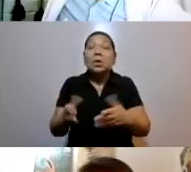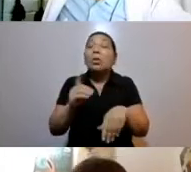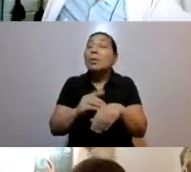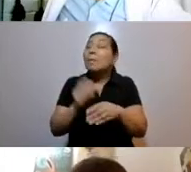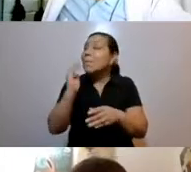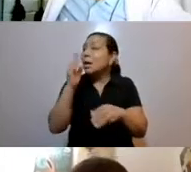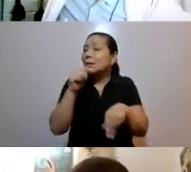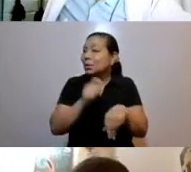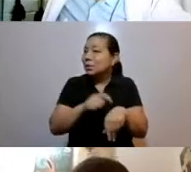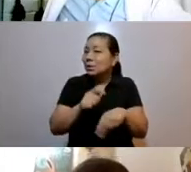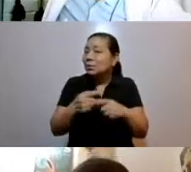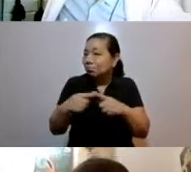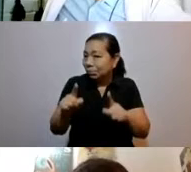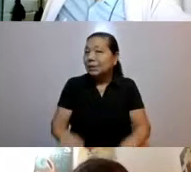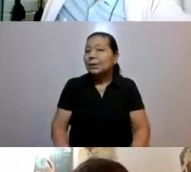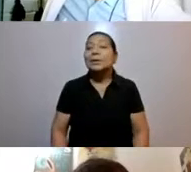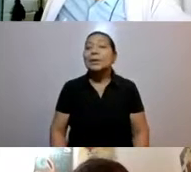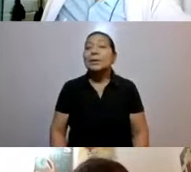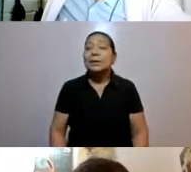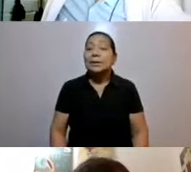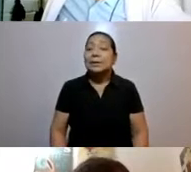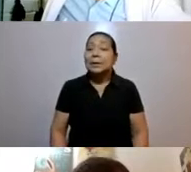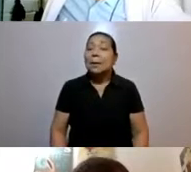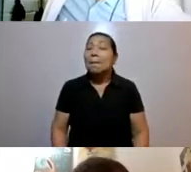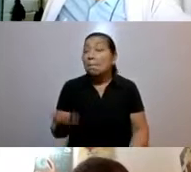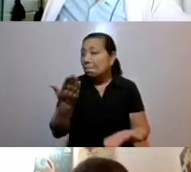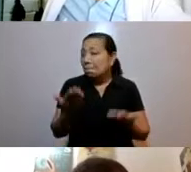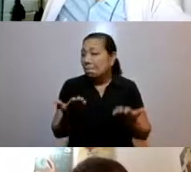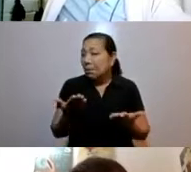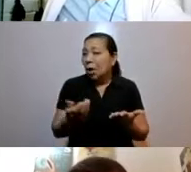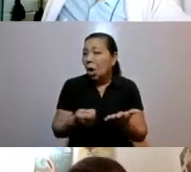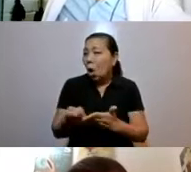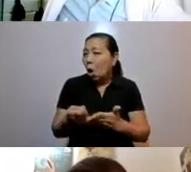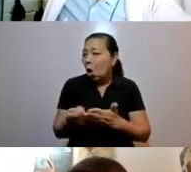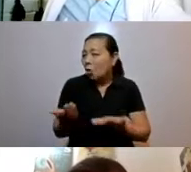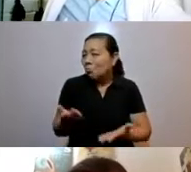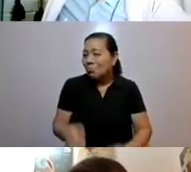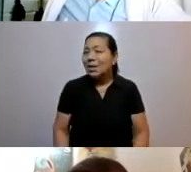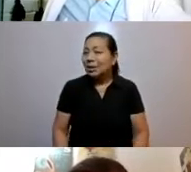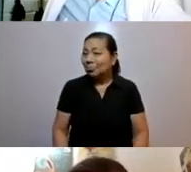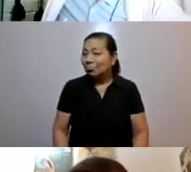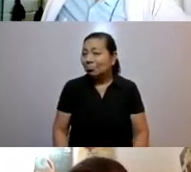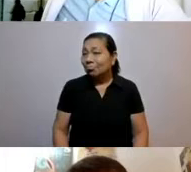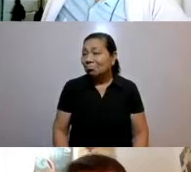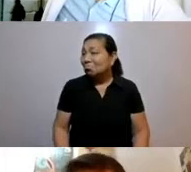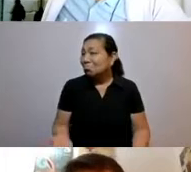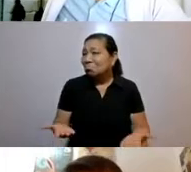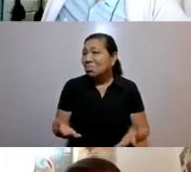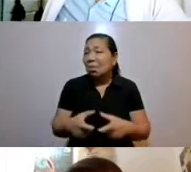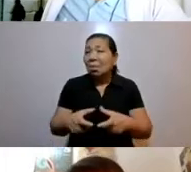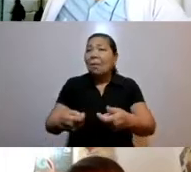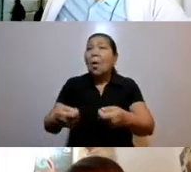médica. Lamentablemente, pues, parecería que la compra es un poco sin la